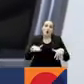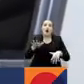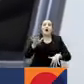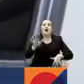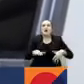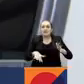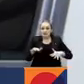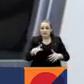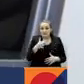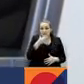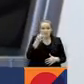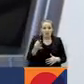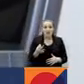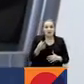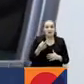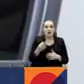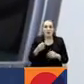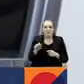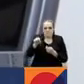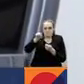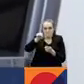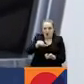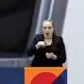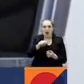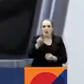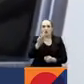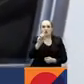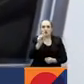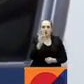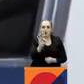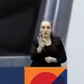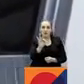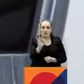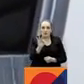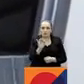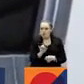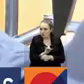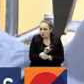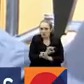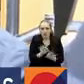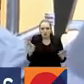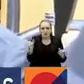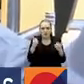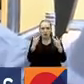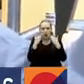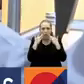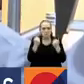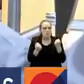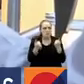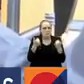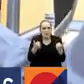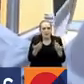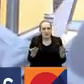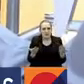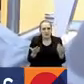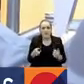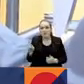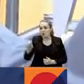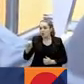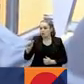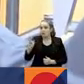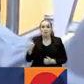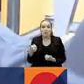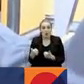pronto uno invierte en el SUAT y pues uno nunca realmente lo utiliza. En el sistema del SUAT me parece